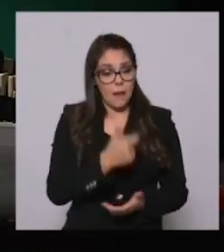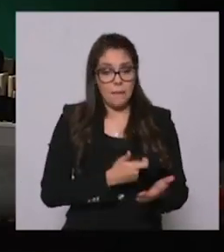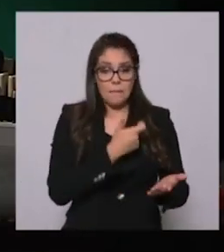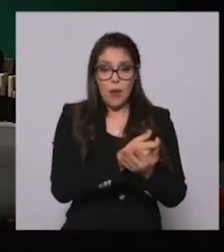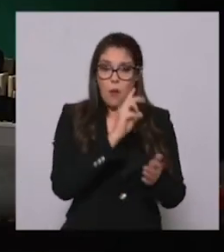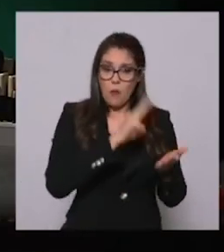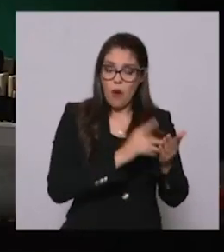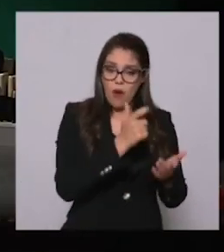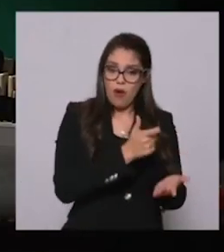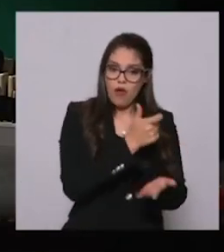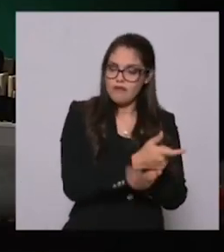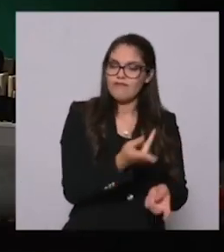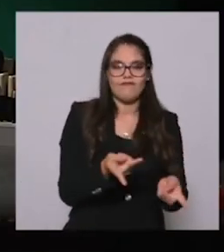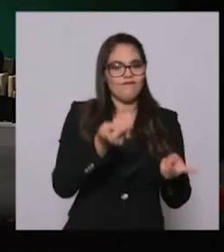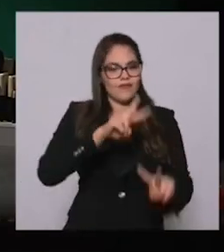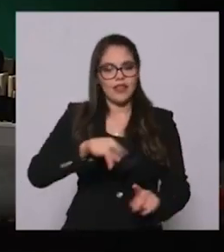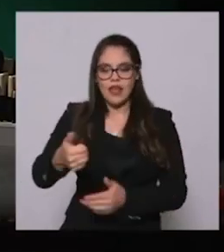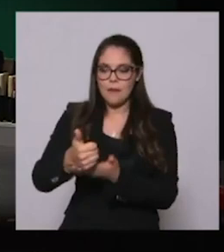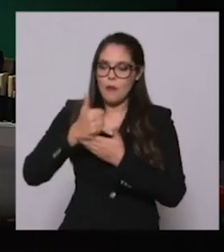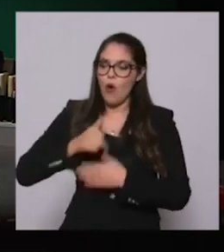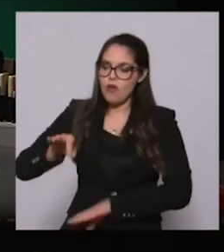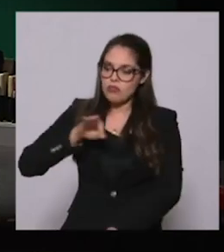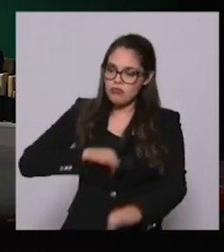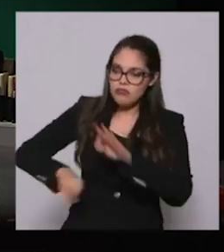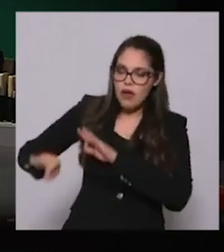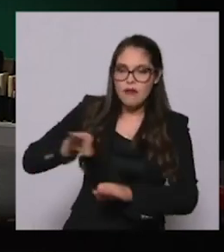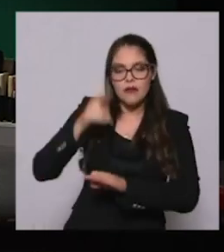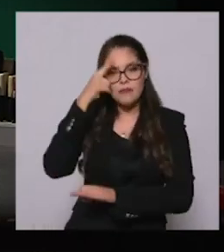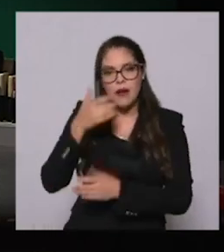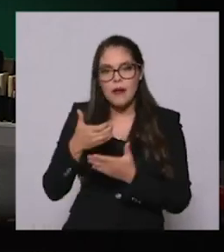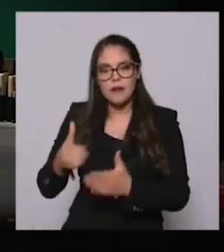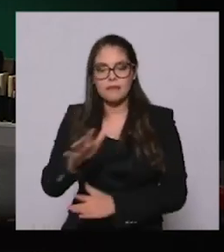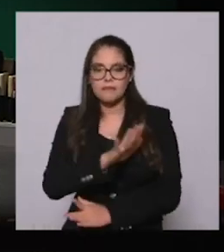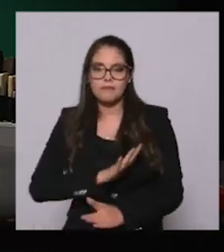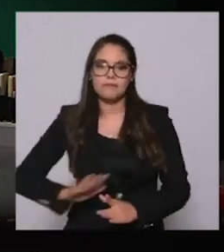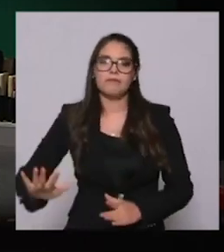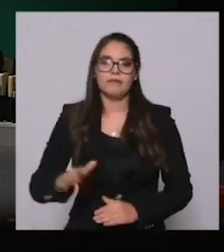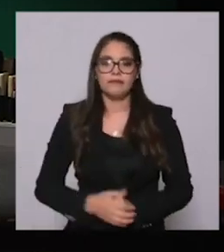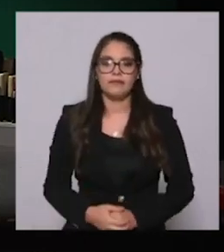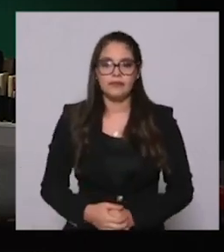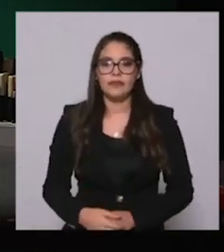por educación vial y trabajo comunitario. Se han levantado